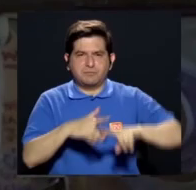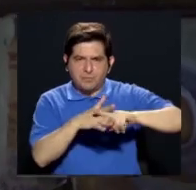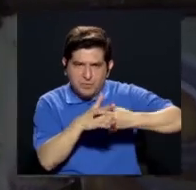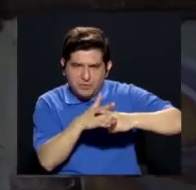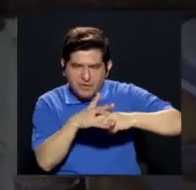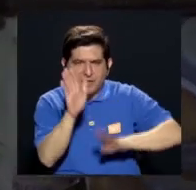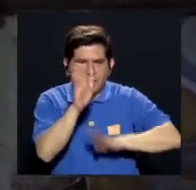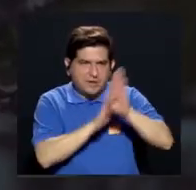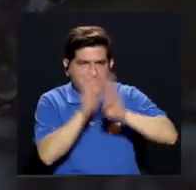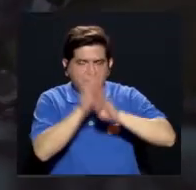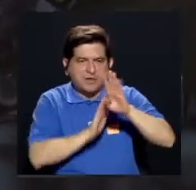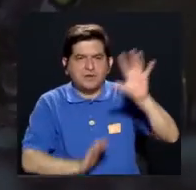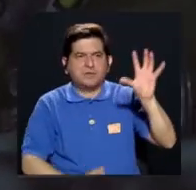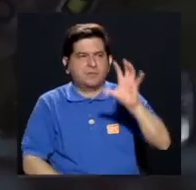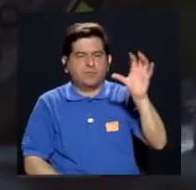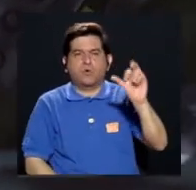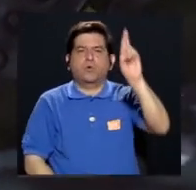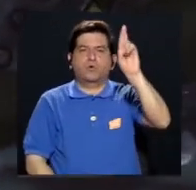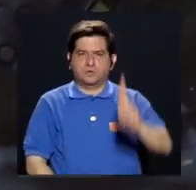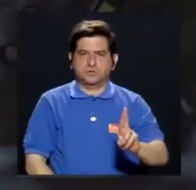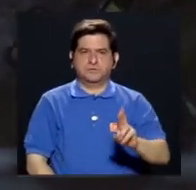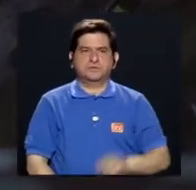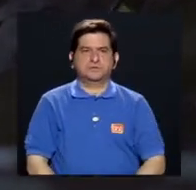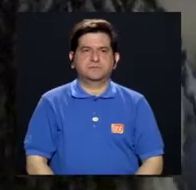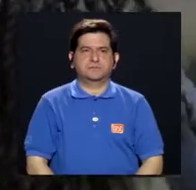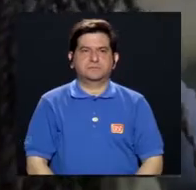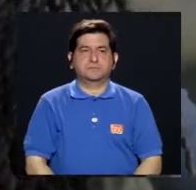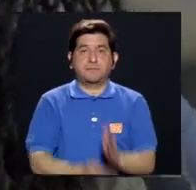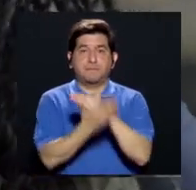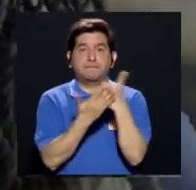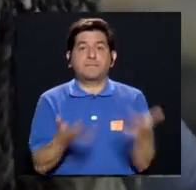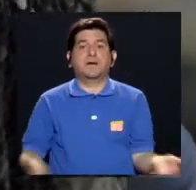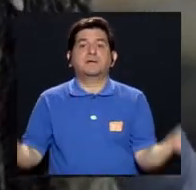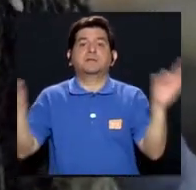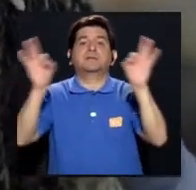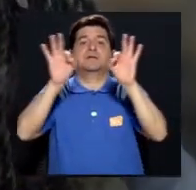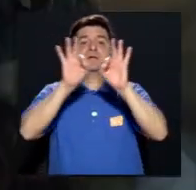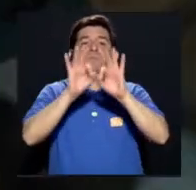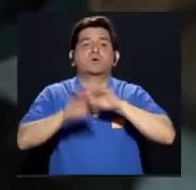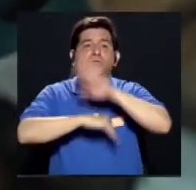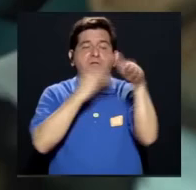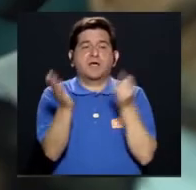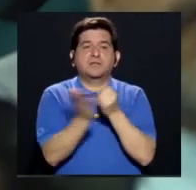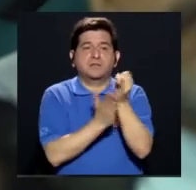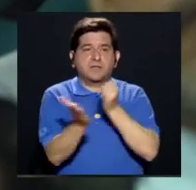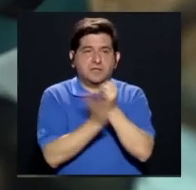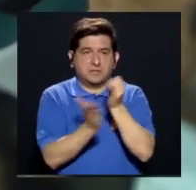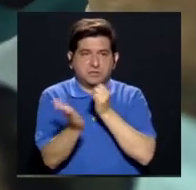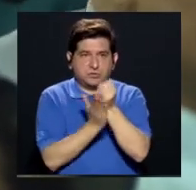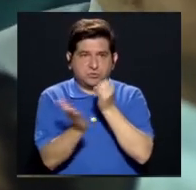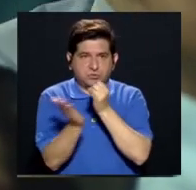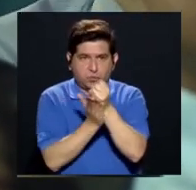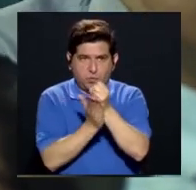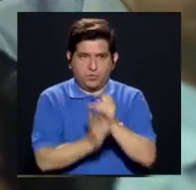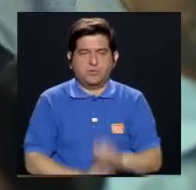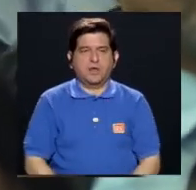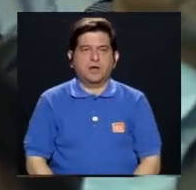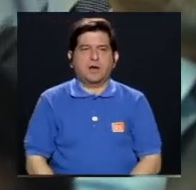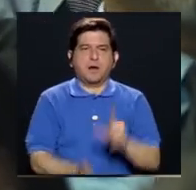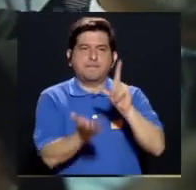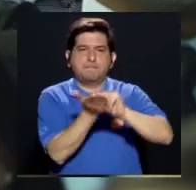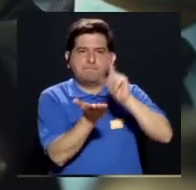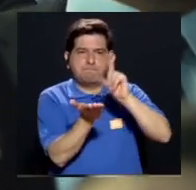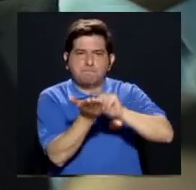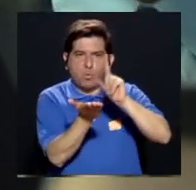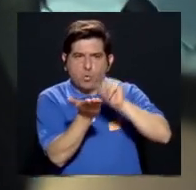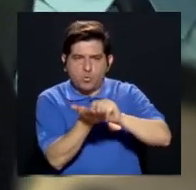mecanismo de desarrollo del Caribe de Costa Rica. Una parte medular de cualquier investigación es la